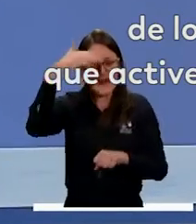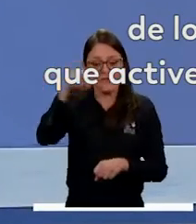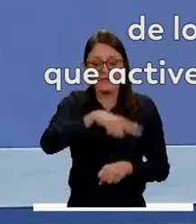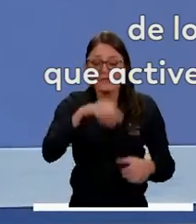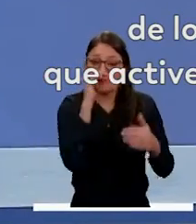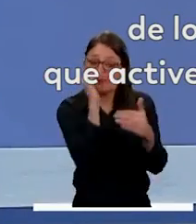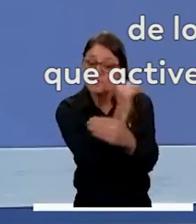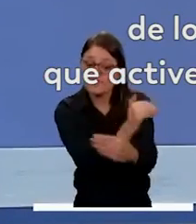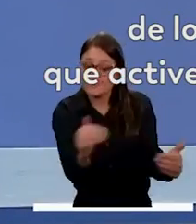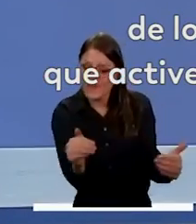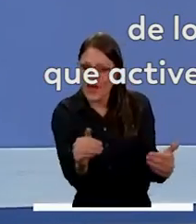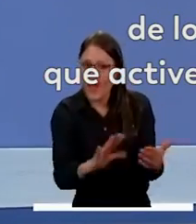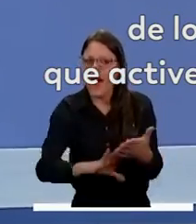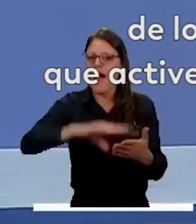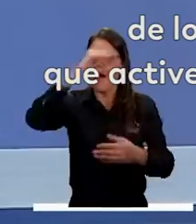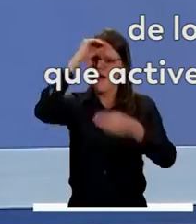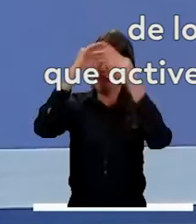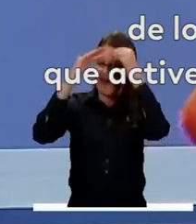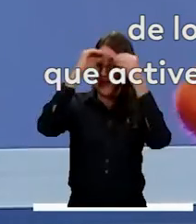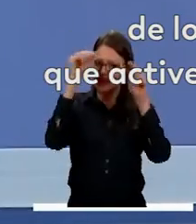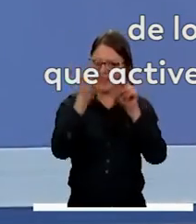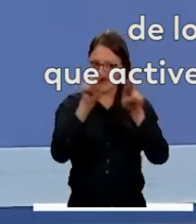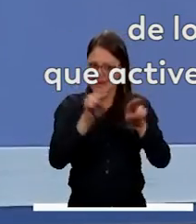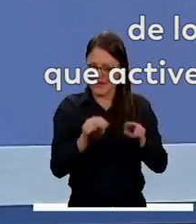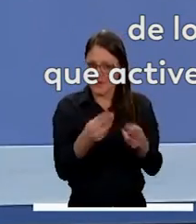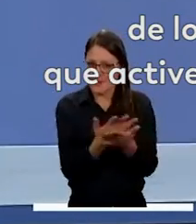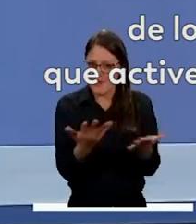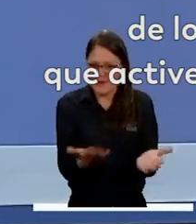Internet a todos los niños del país para que